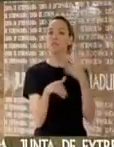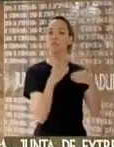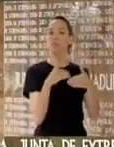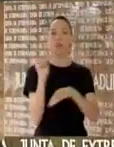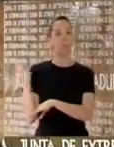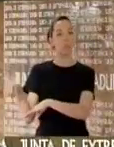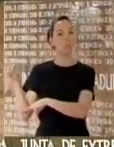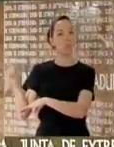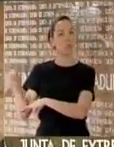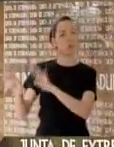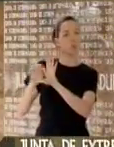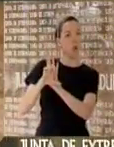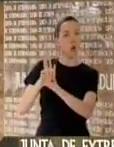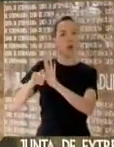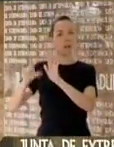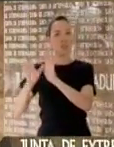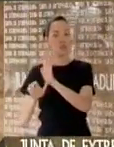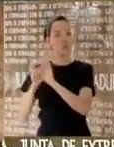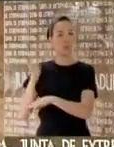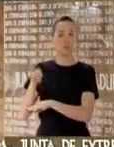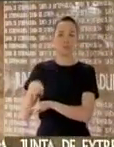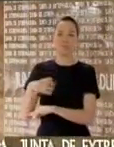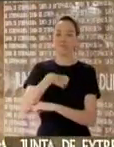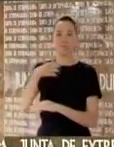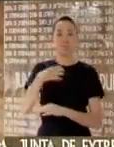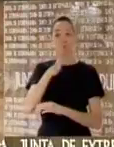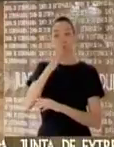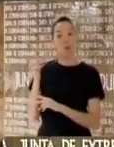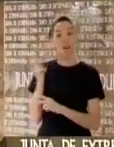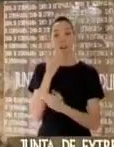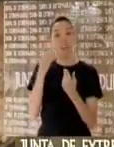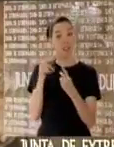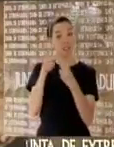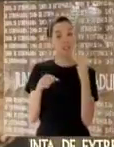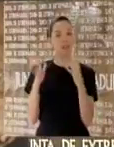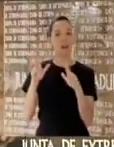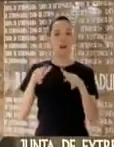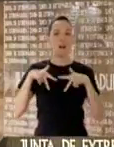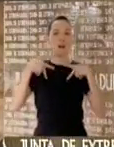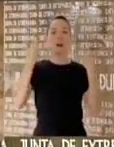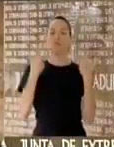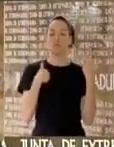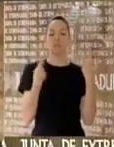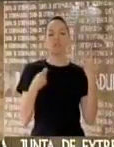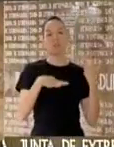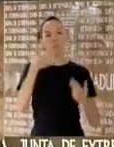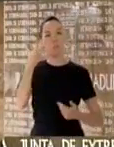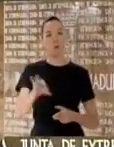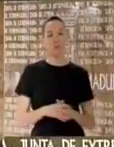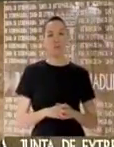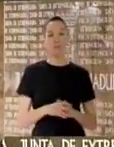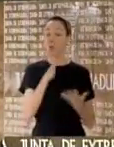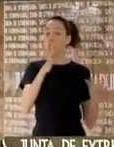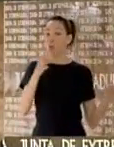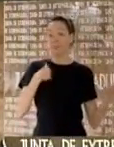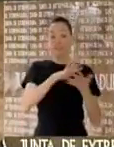aquello que me permite serlo y que es lo que me permite al mismo tiempo actuar en consecuencia, ¿no? Por eso, y para terminar,